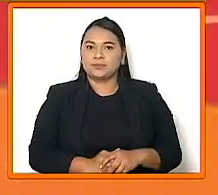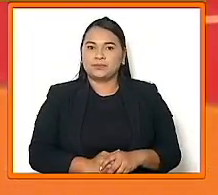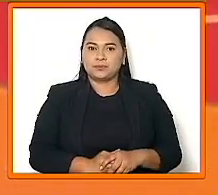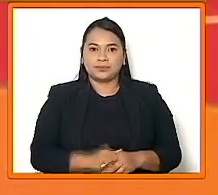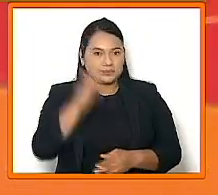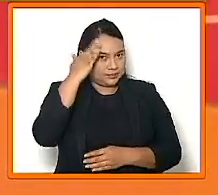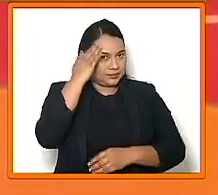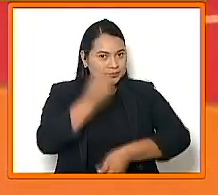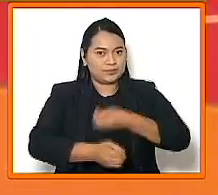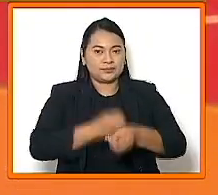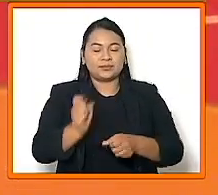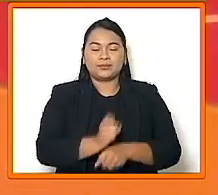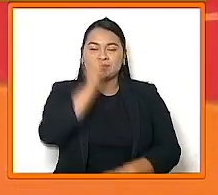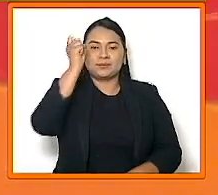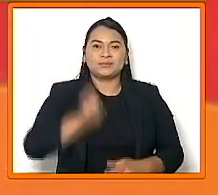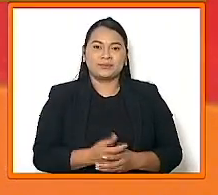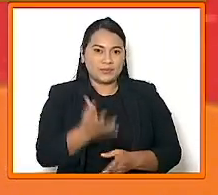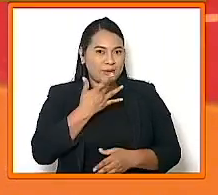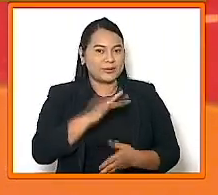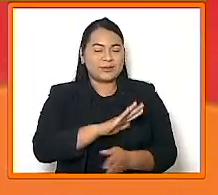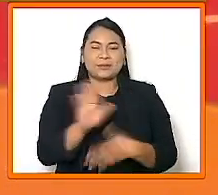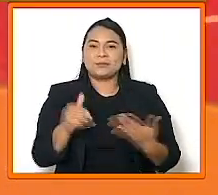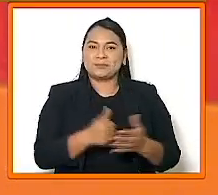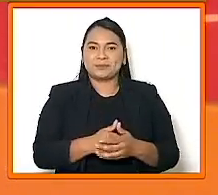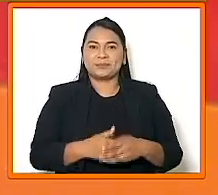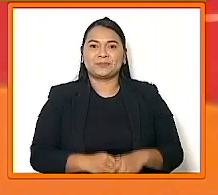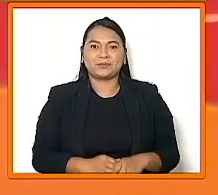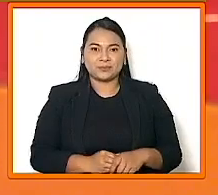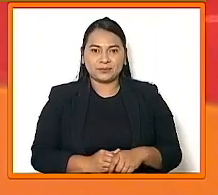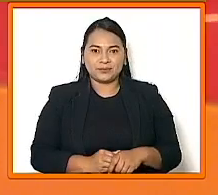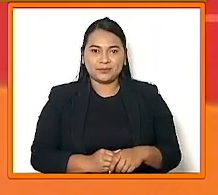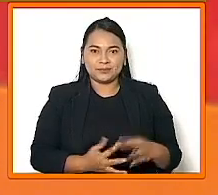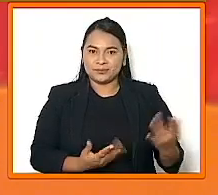esfera ganadora es suerte.